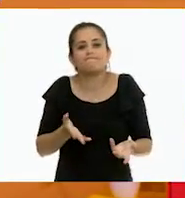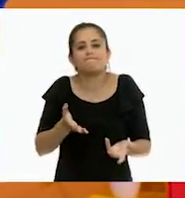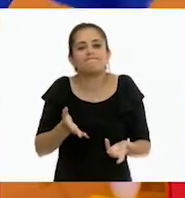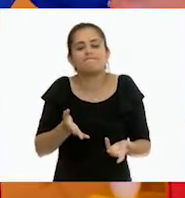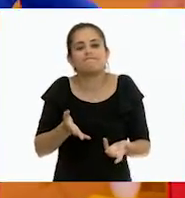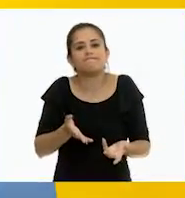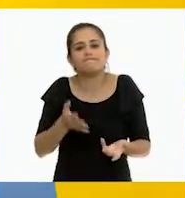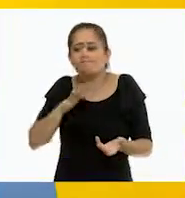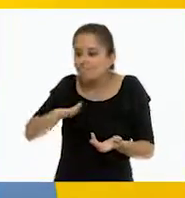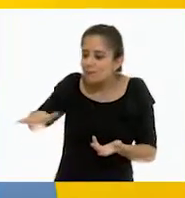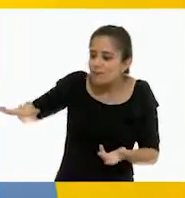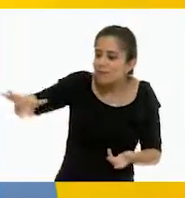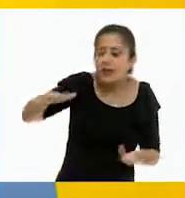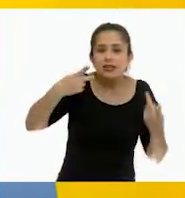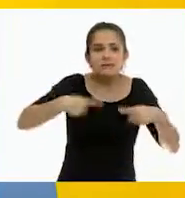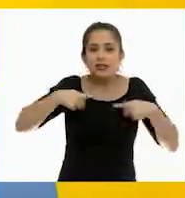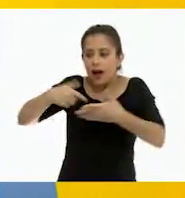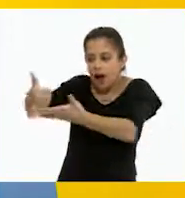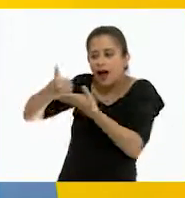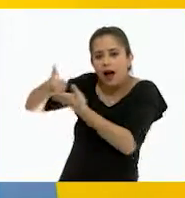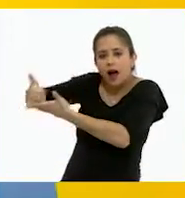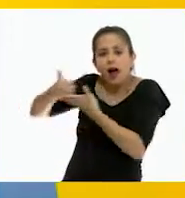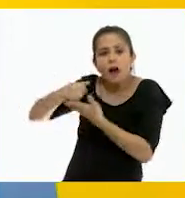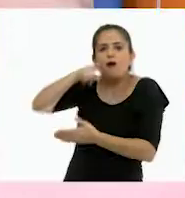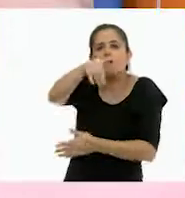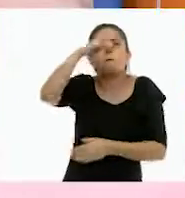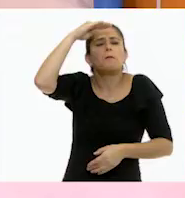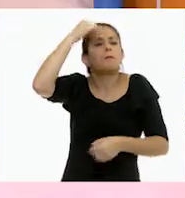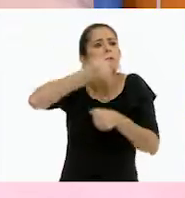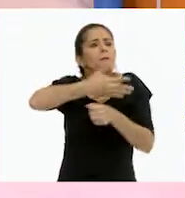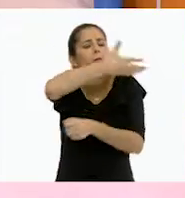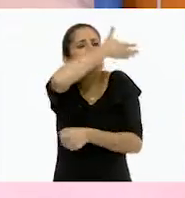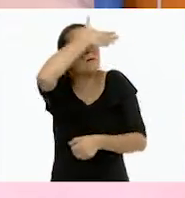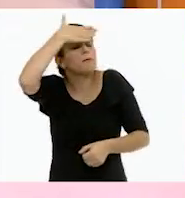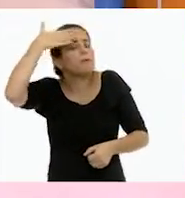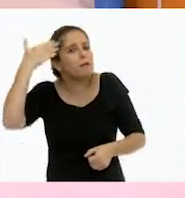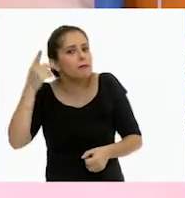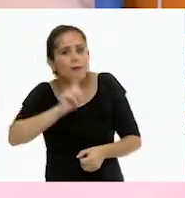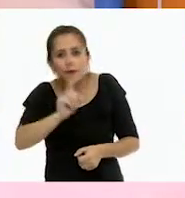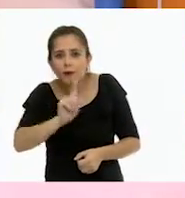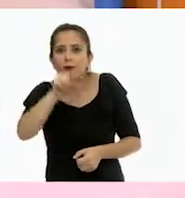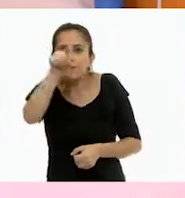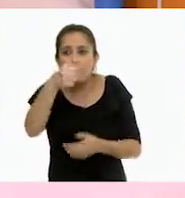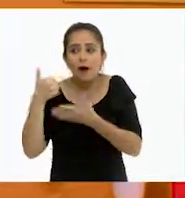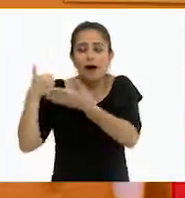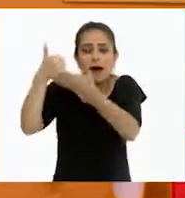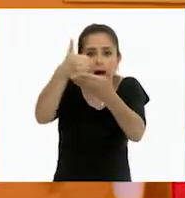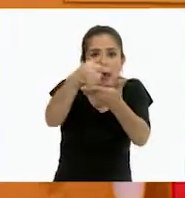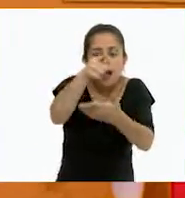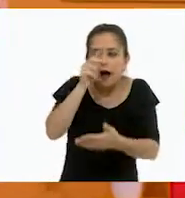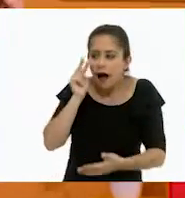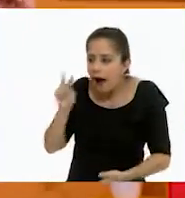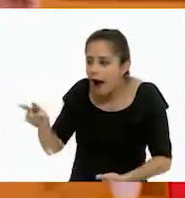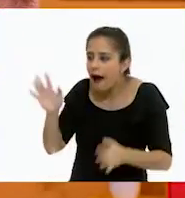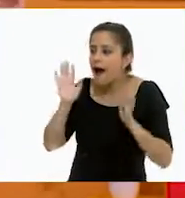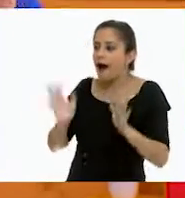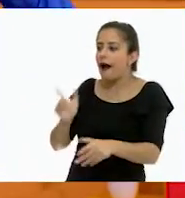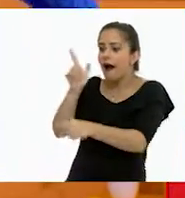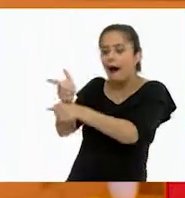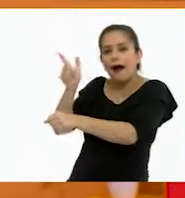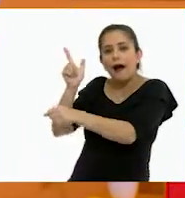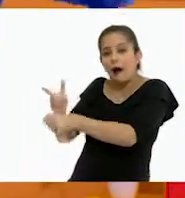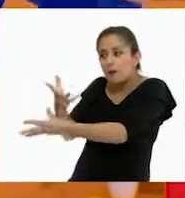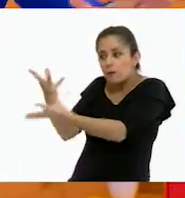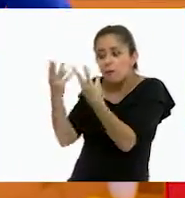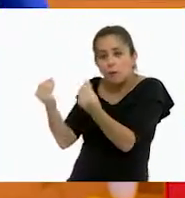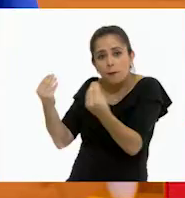de toda la gente que nos ayuda. Y el día de hoy lo que queremos es que los amiguitos ahí en casa y las amiguitas descubran